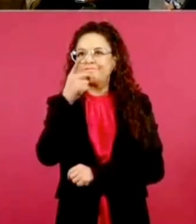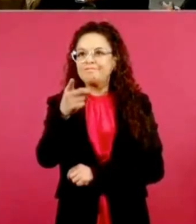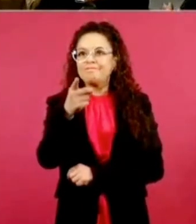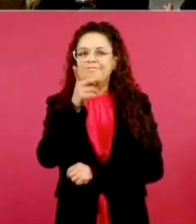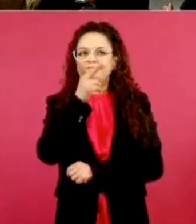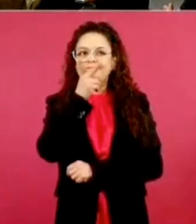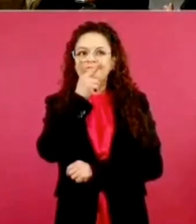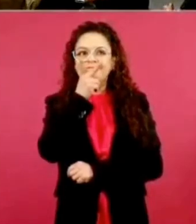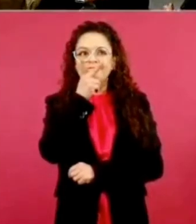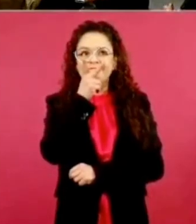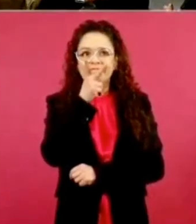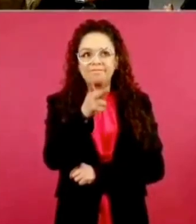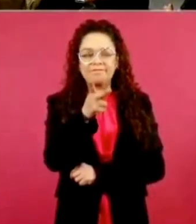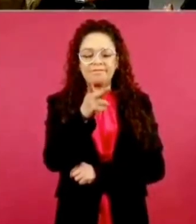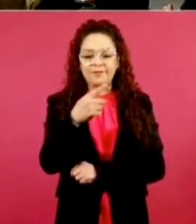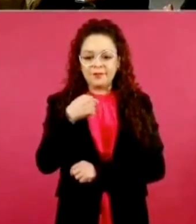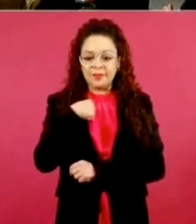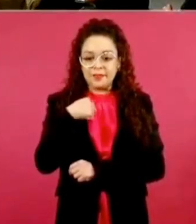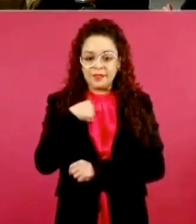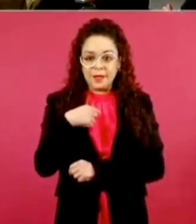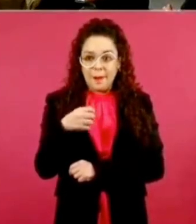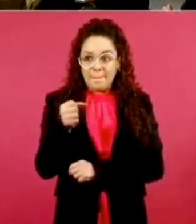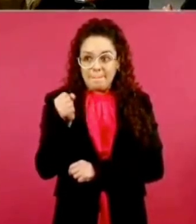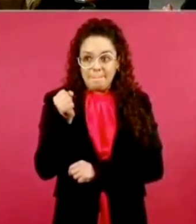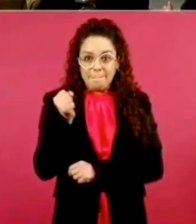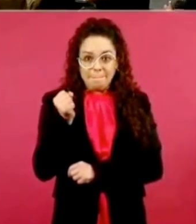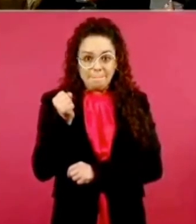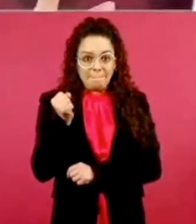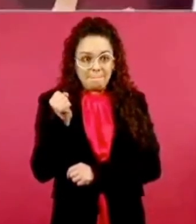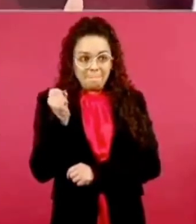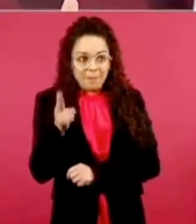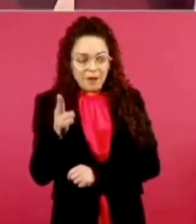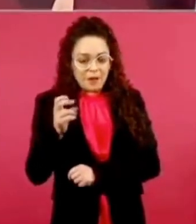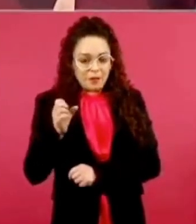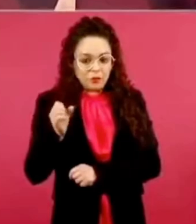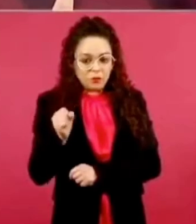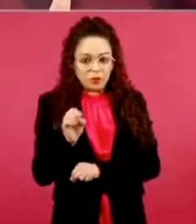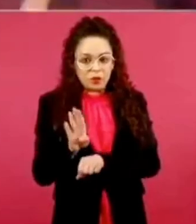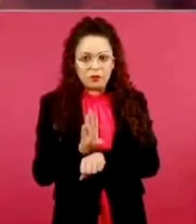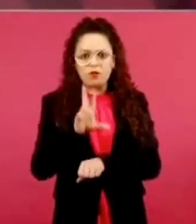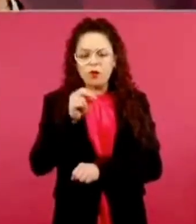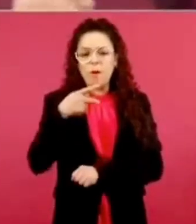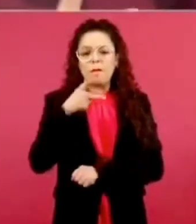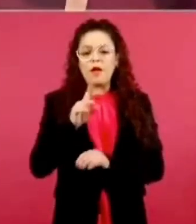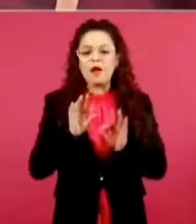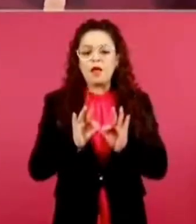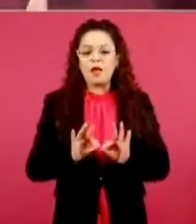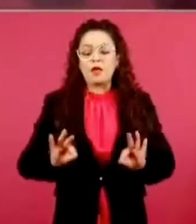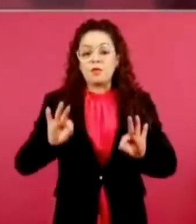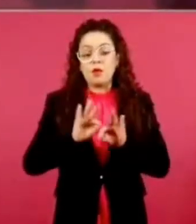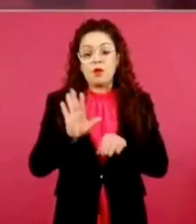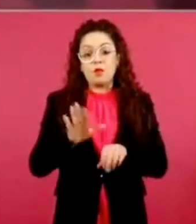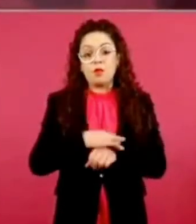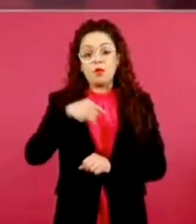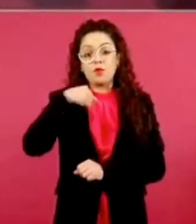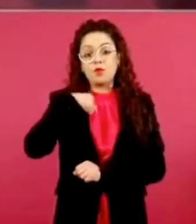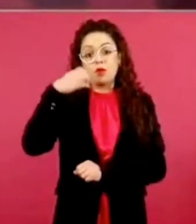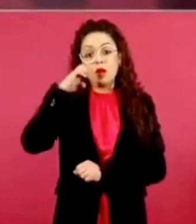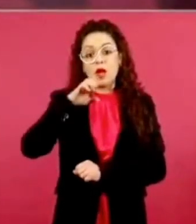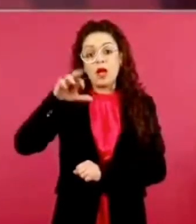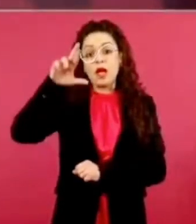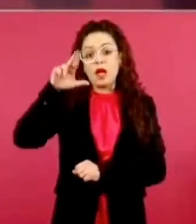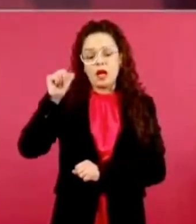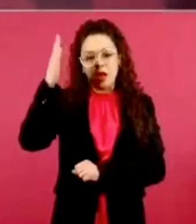Privilegiada, pero sí importante. Era yo dirigente de un